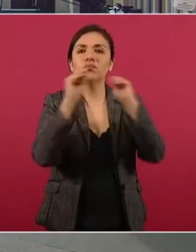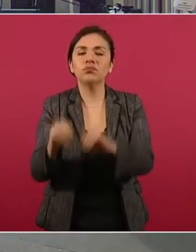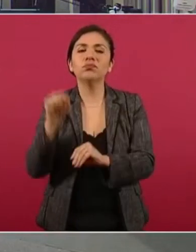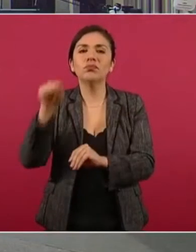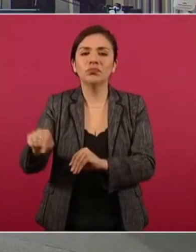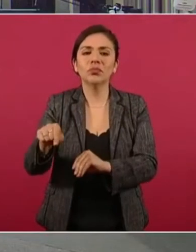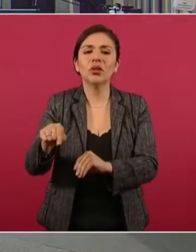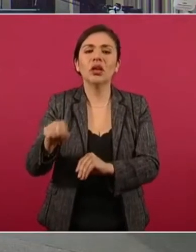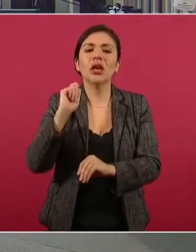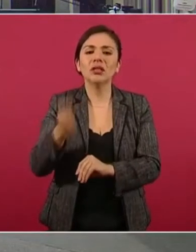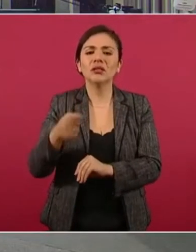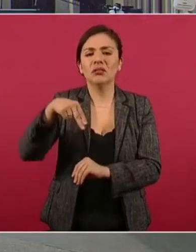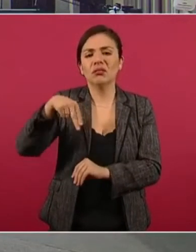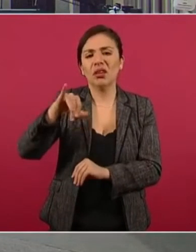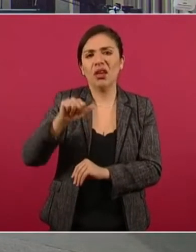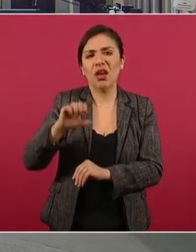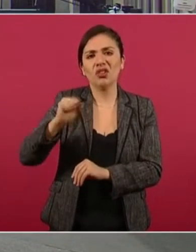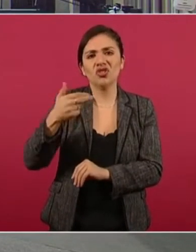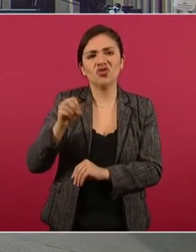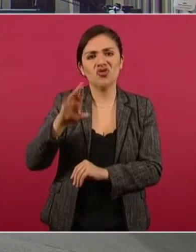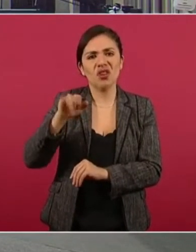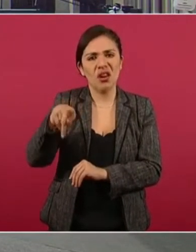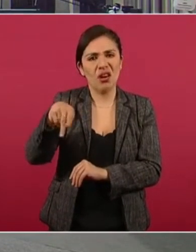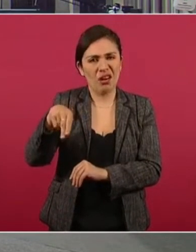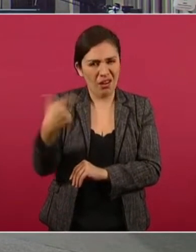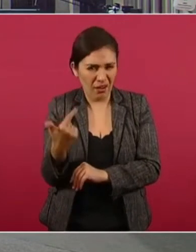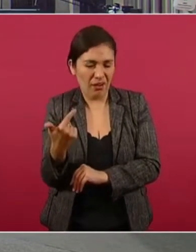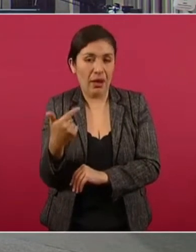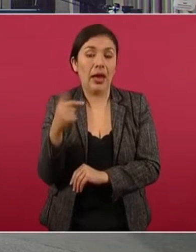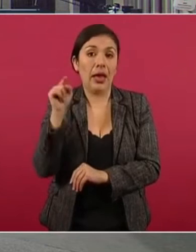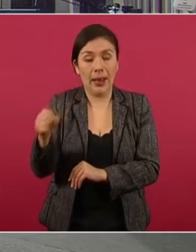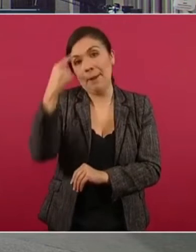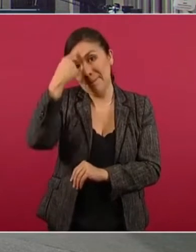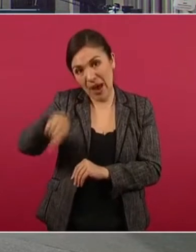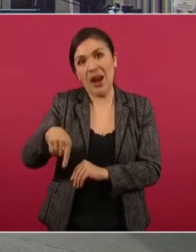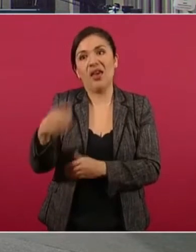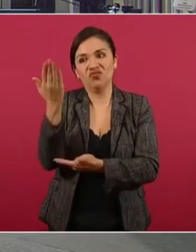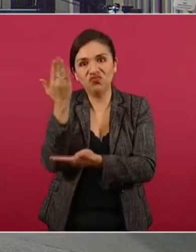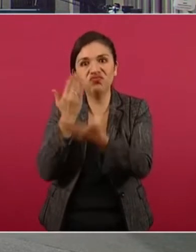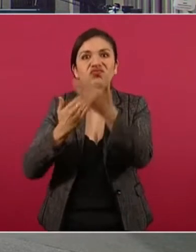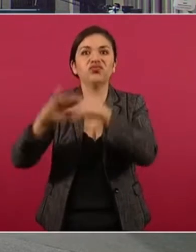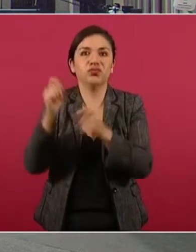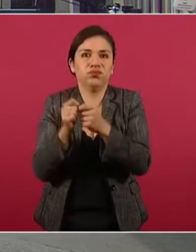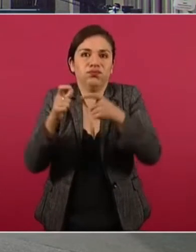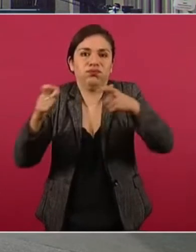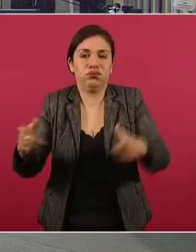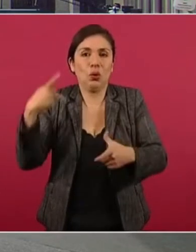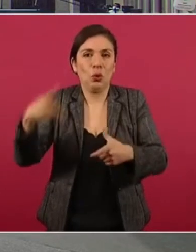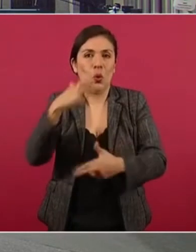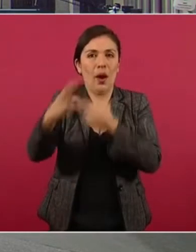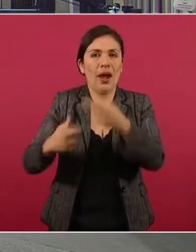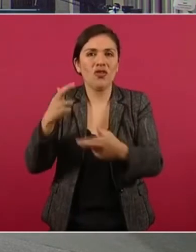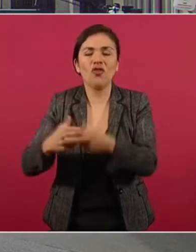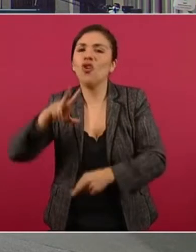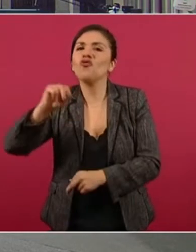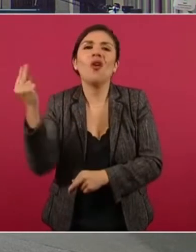el nearshoring y que pues haya un crecimiento regional y no tengamos que